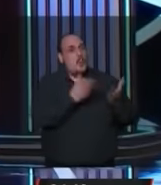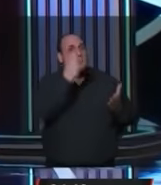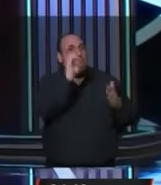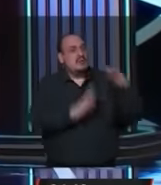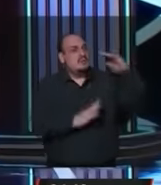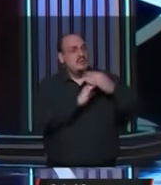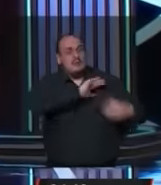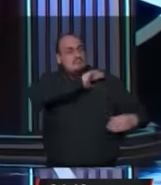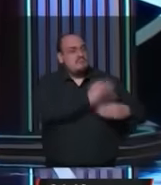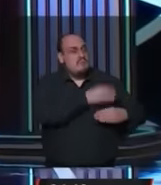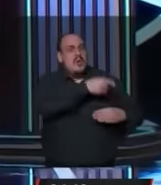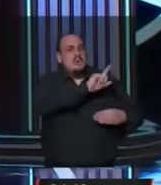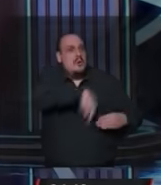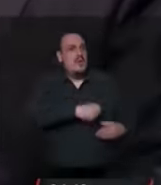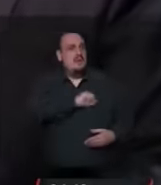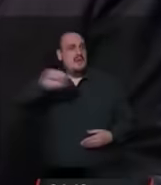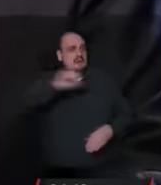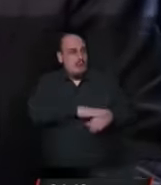Banco Central es lo que genera la inflación.